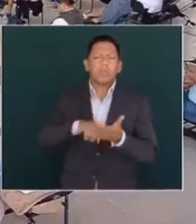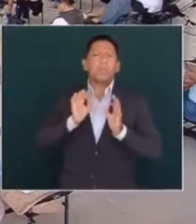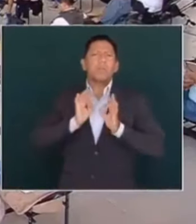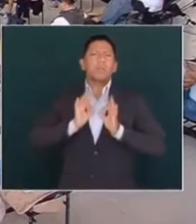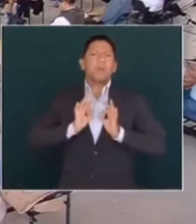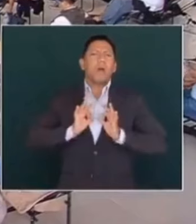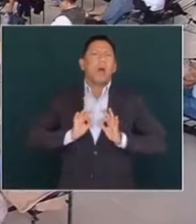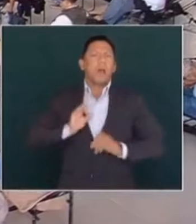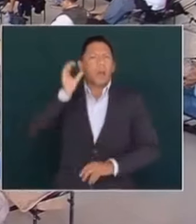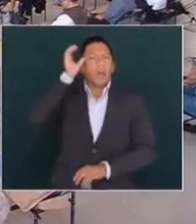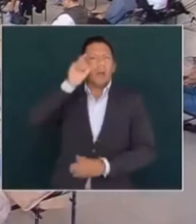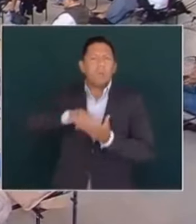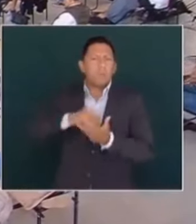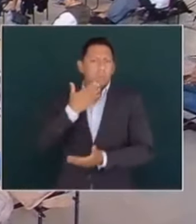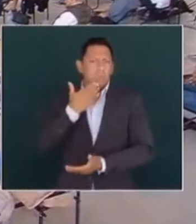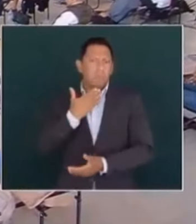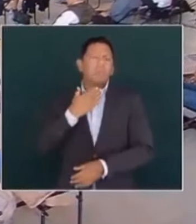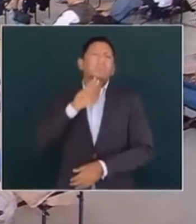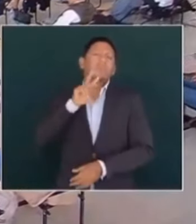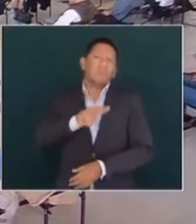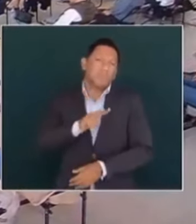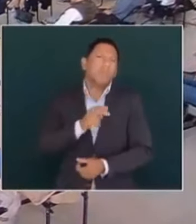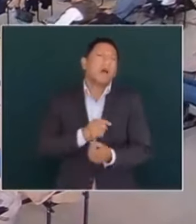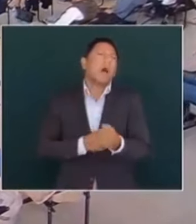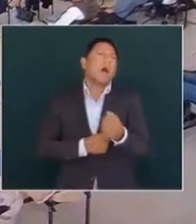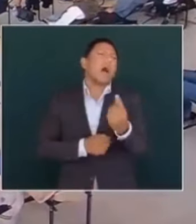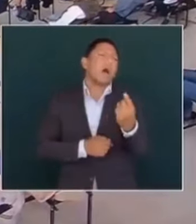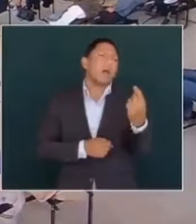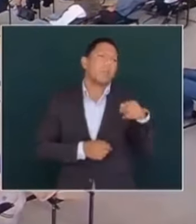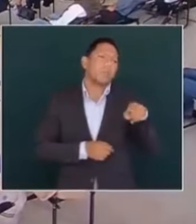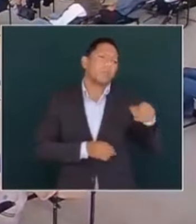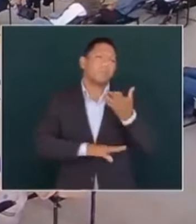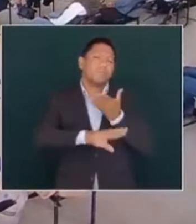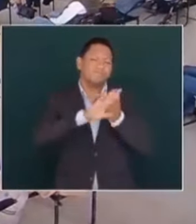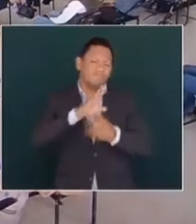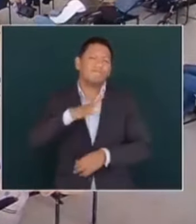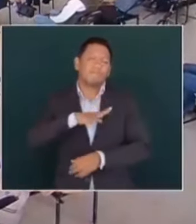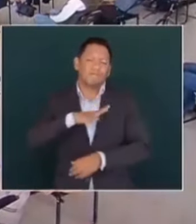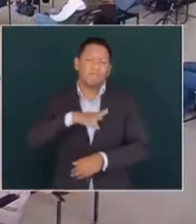Hernández, denuncia que tuvo un atentado donde la quisieron matar.